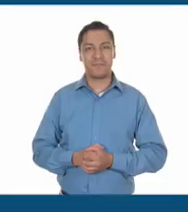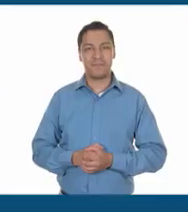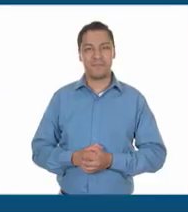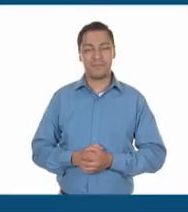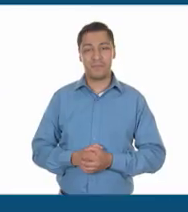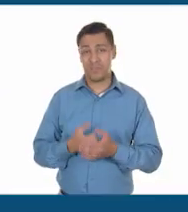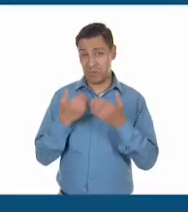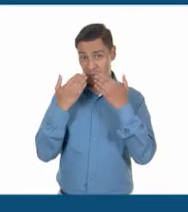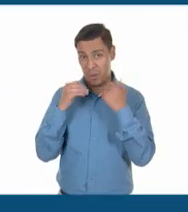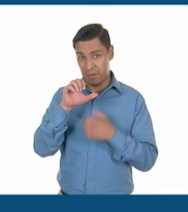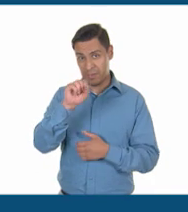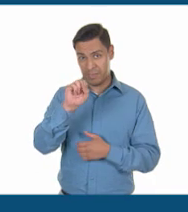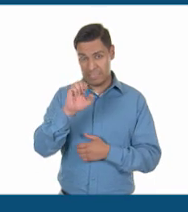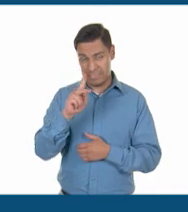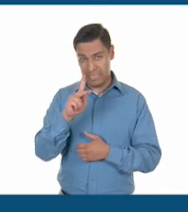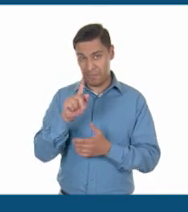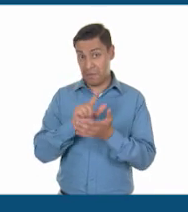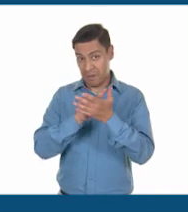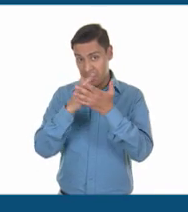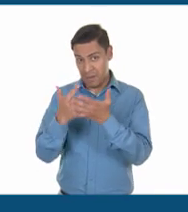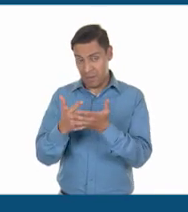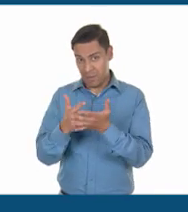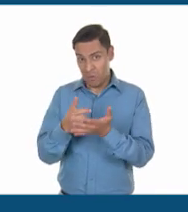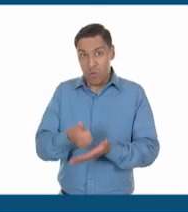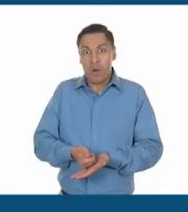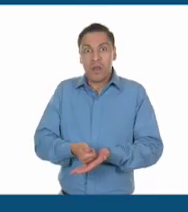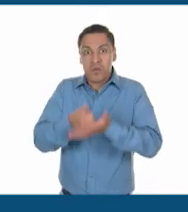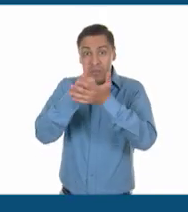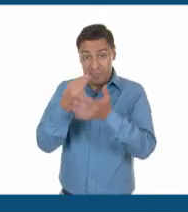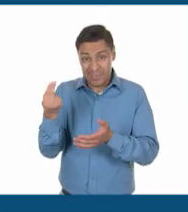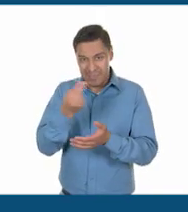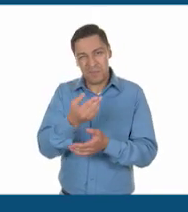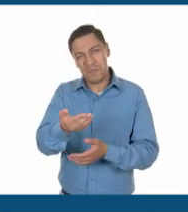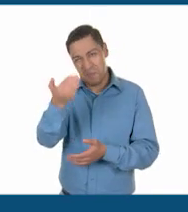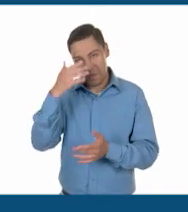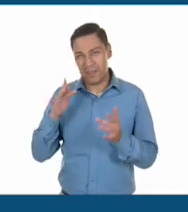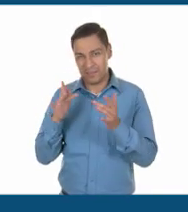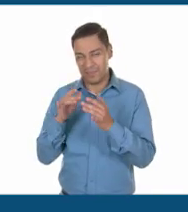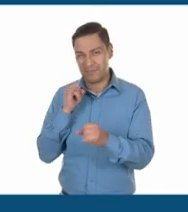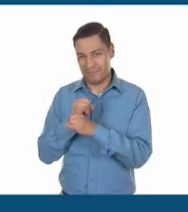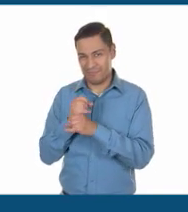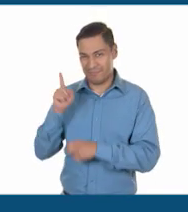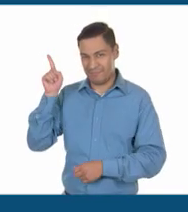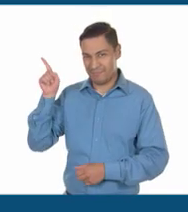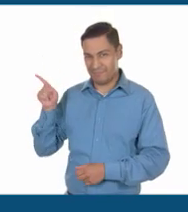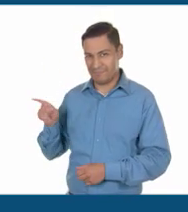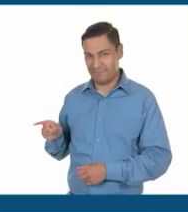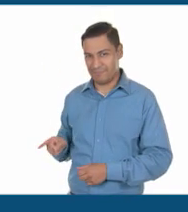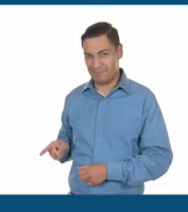Si no tienes el libro de texto o necesitas ayuda para responder las preguntas, contáctanos.